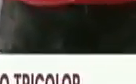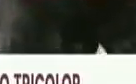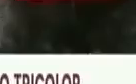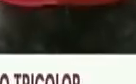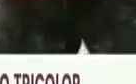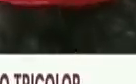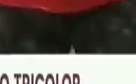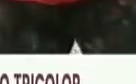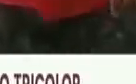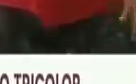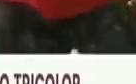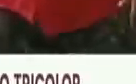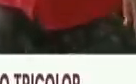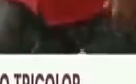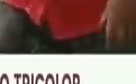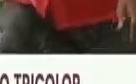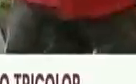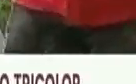Venezuela canta,